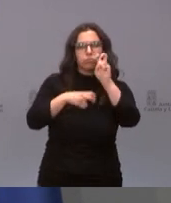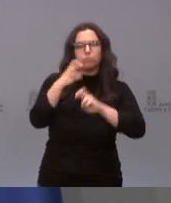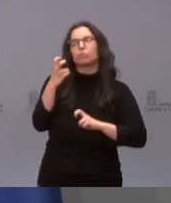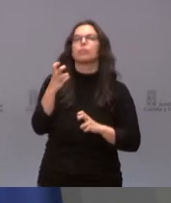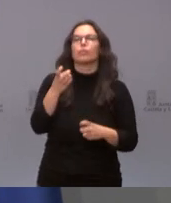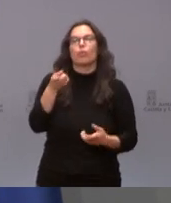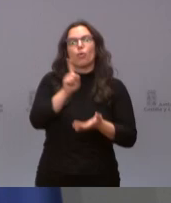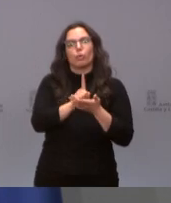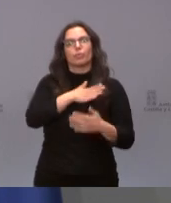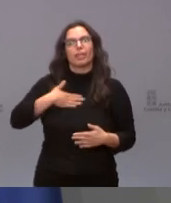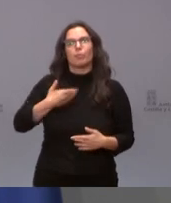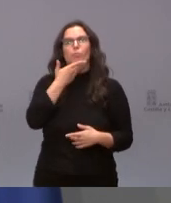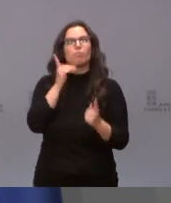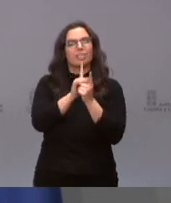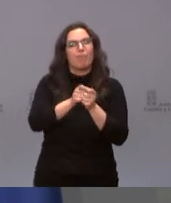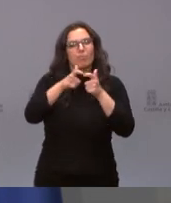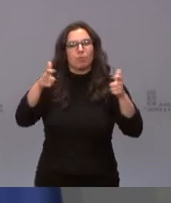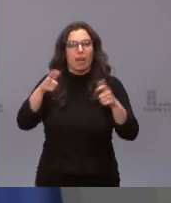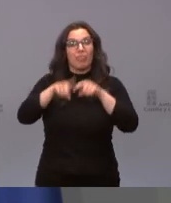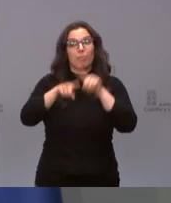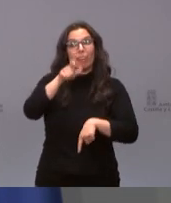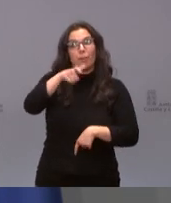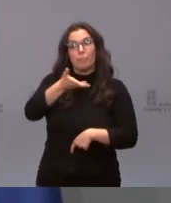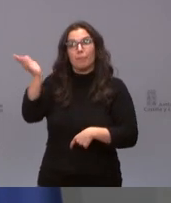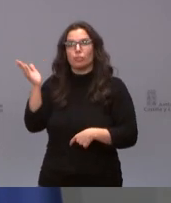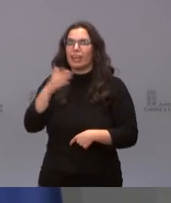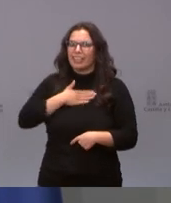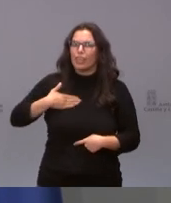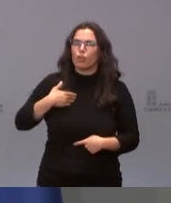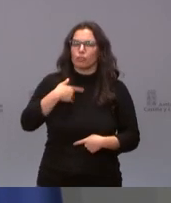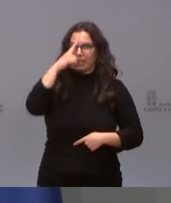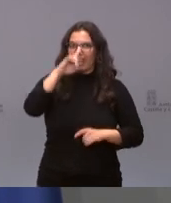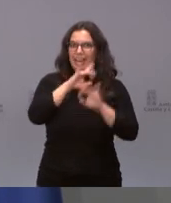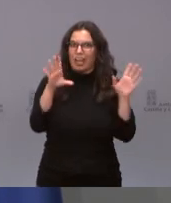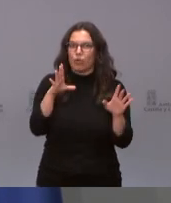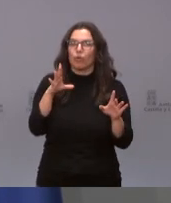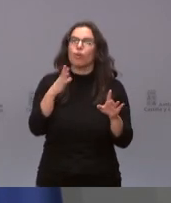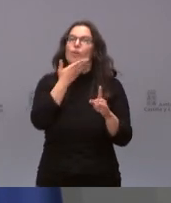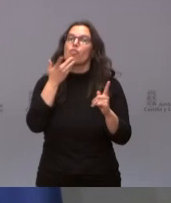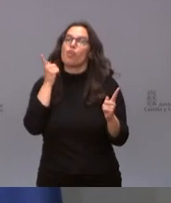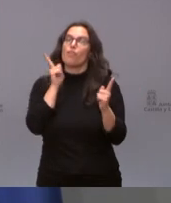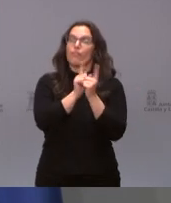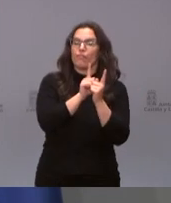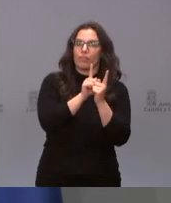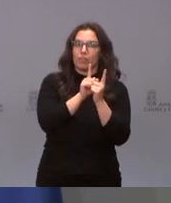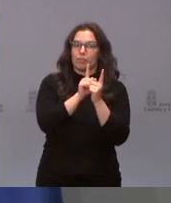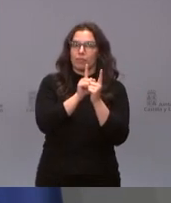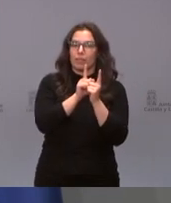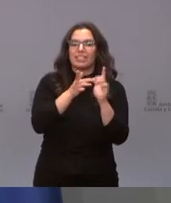tener mayor presencia a demanda del paciente o sea quiero hacer la diferencia no es lo mismo presencialidad con filtro del